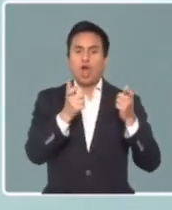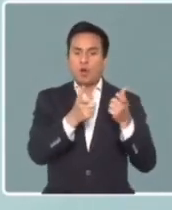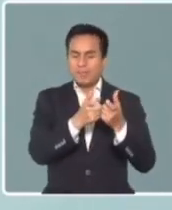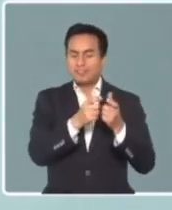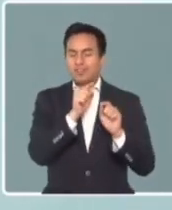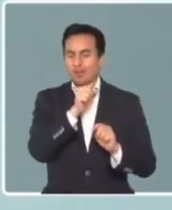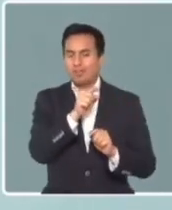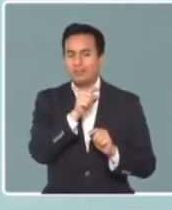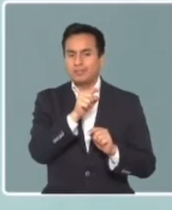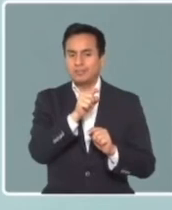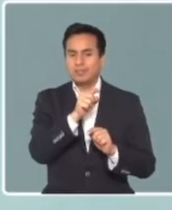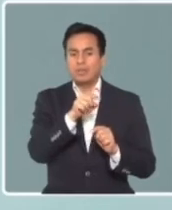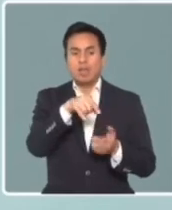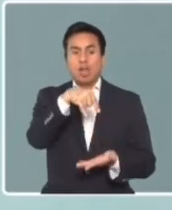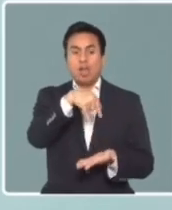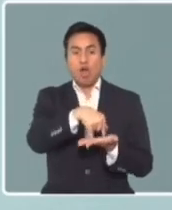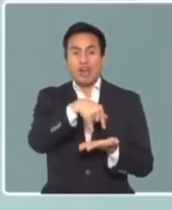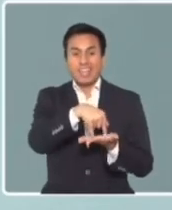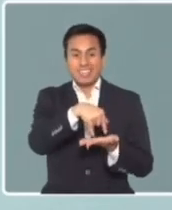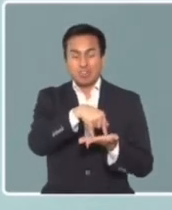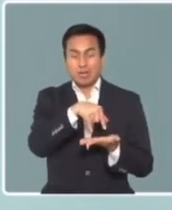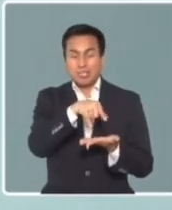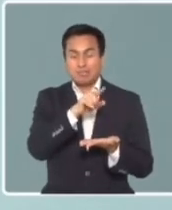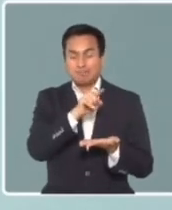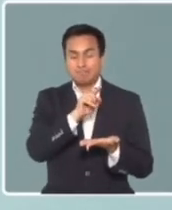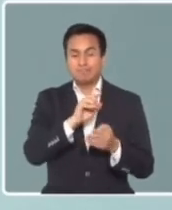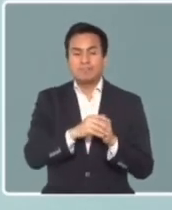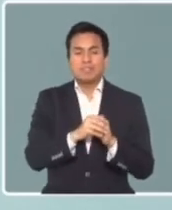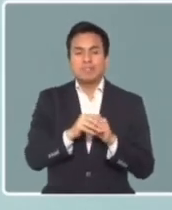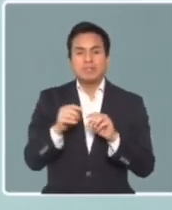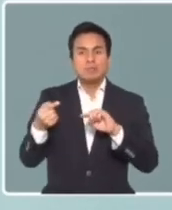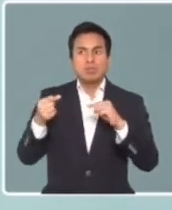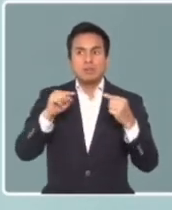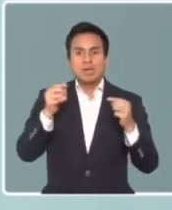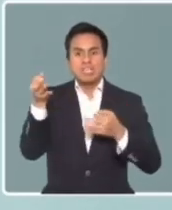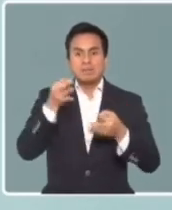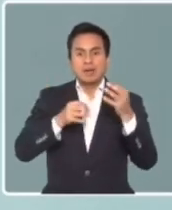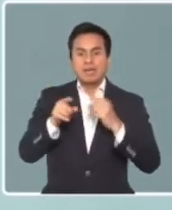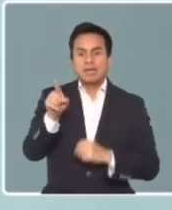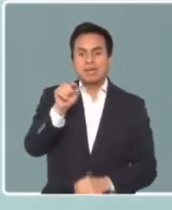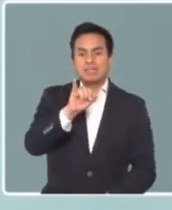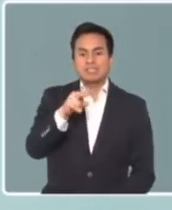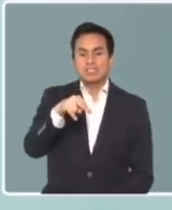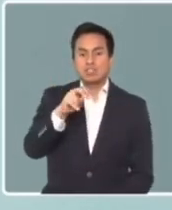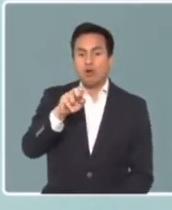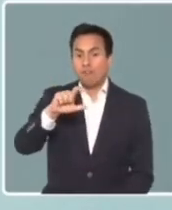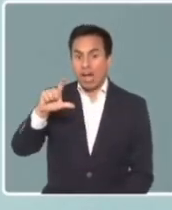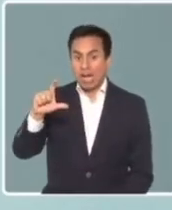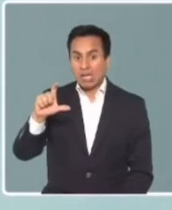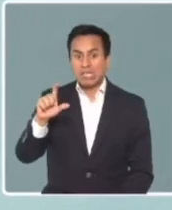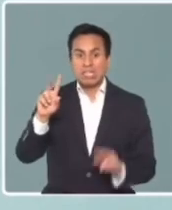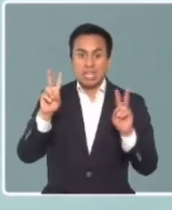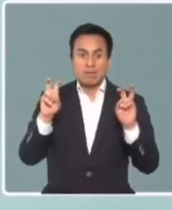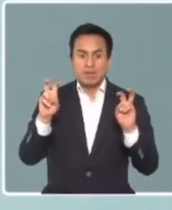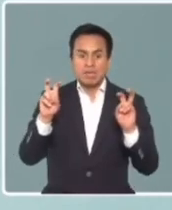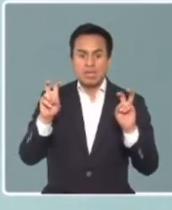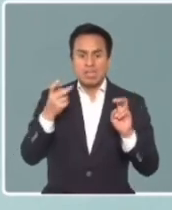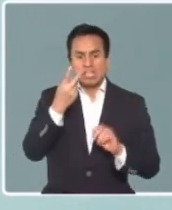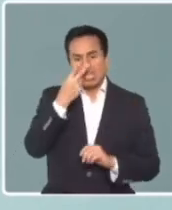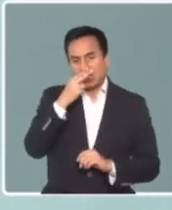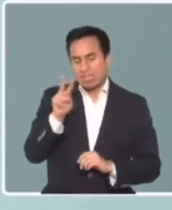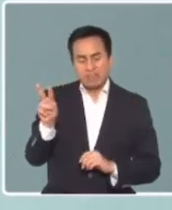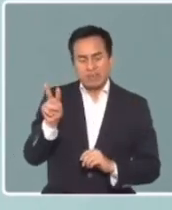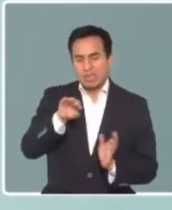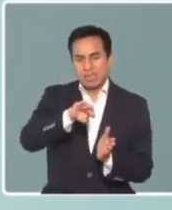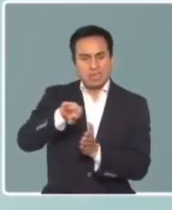comisión en el Congreso, a propósito de la polémica que se ha armado por Sinovac, que no tiene absolutamente nada que